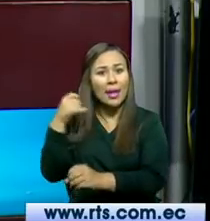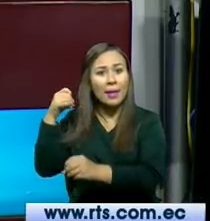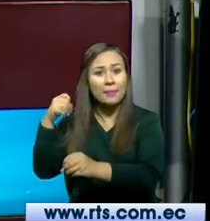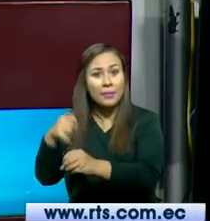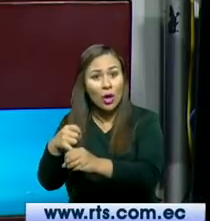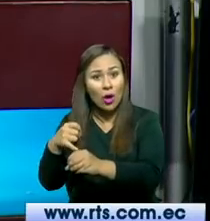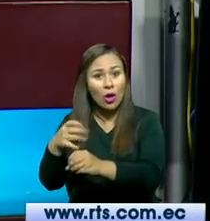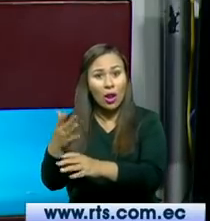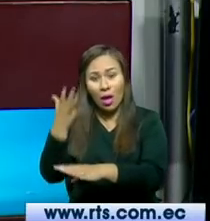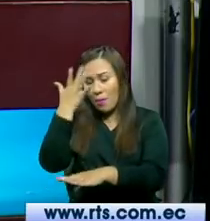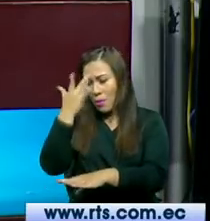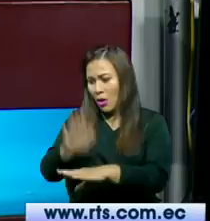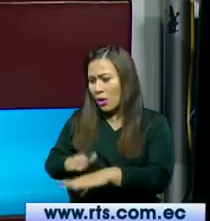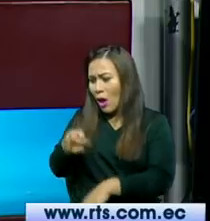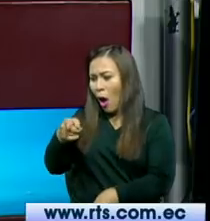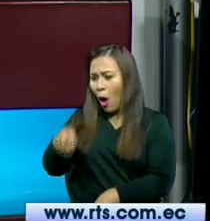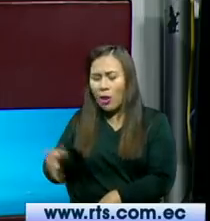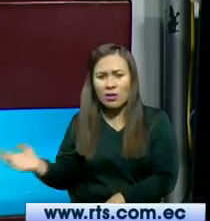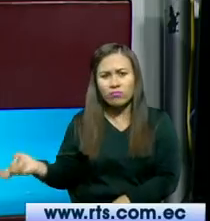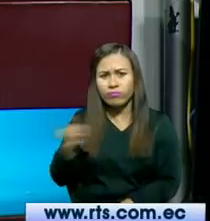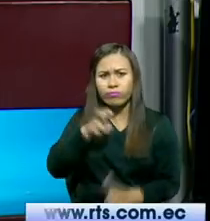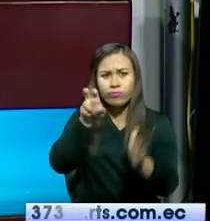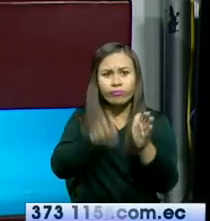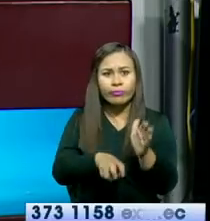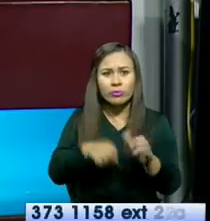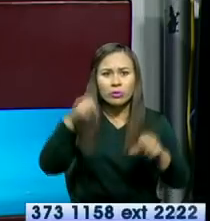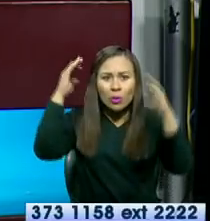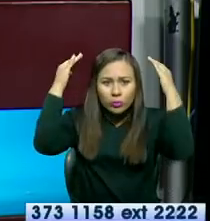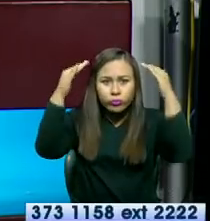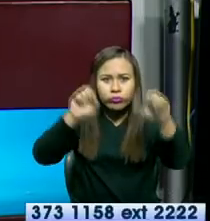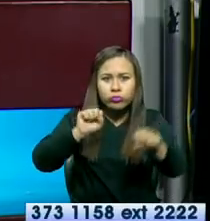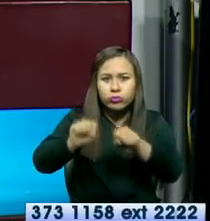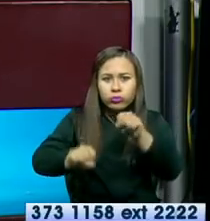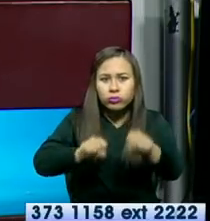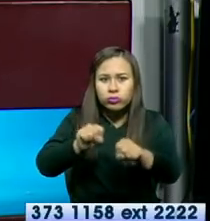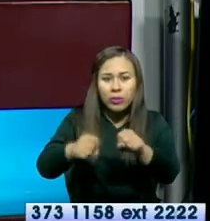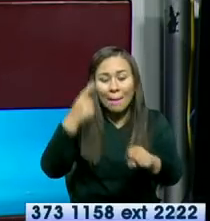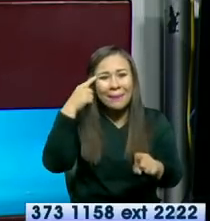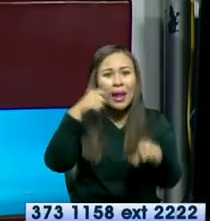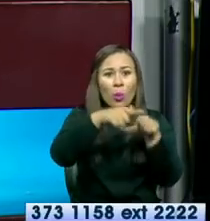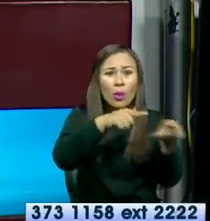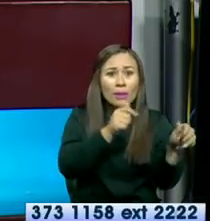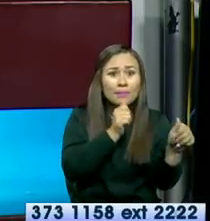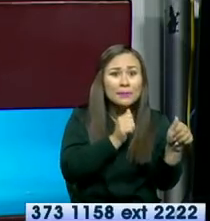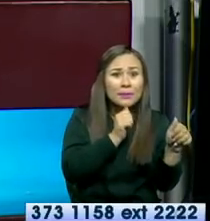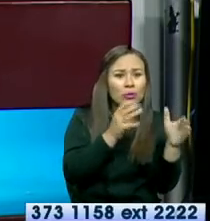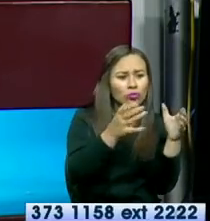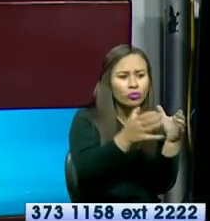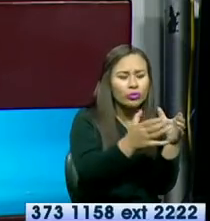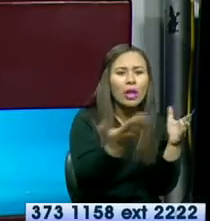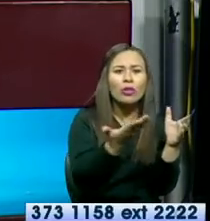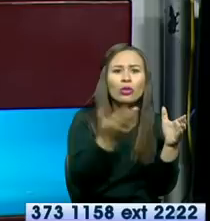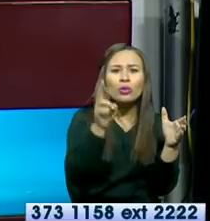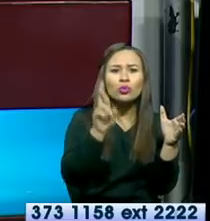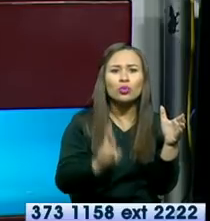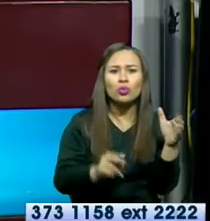habrían obligado a subir en una tricimoto hasta llevarla a un sitio apartado. El hecho se reportó en el sur de